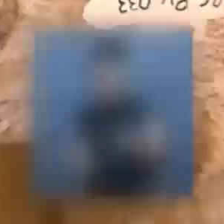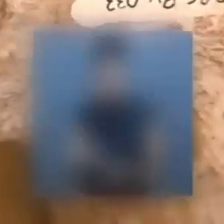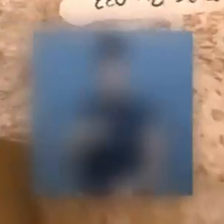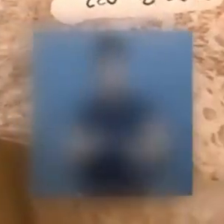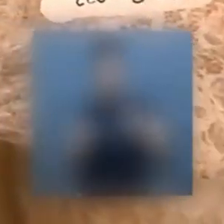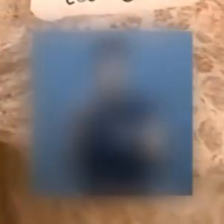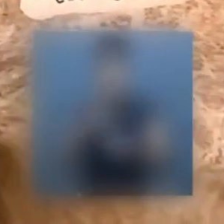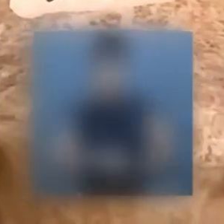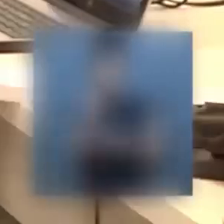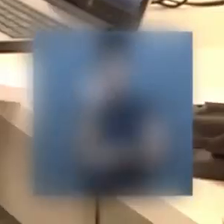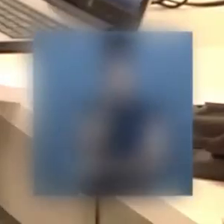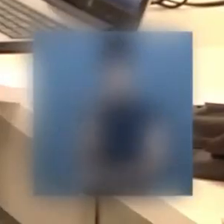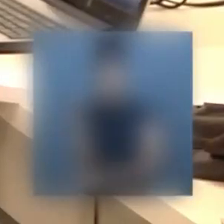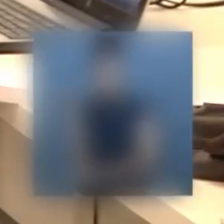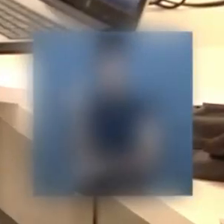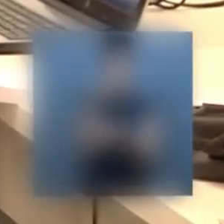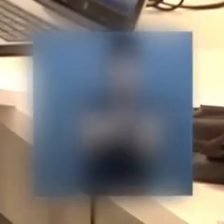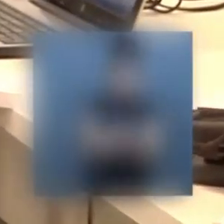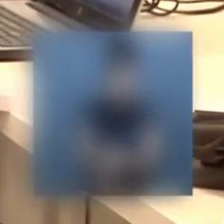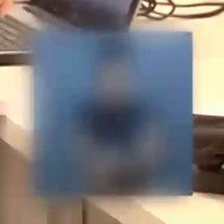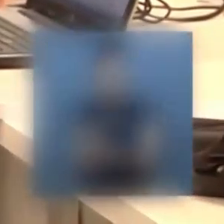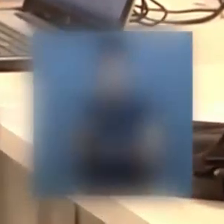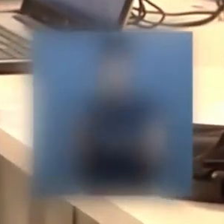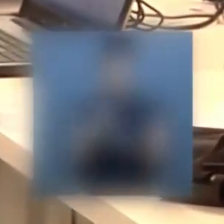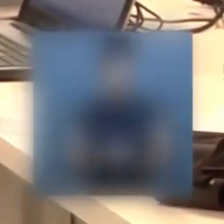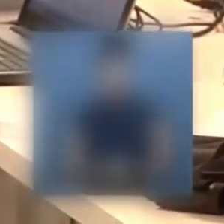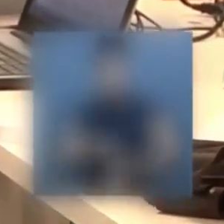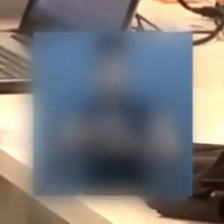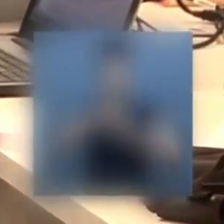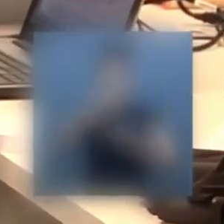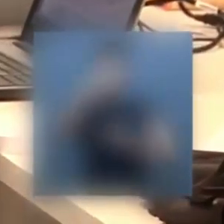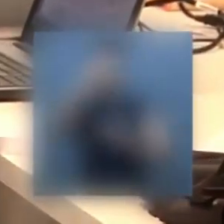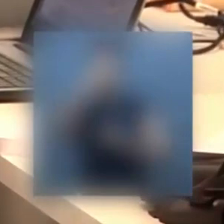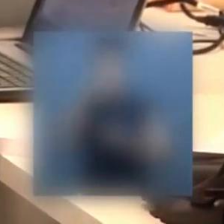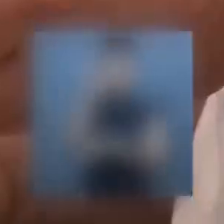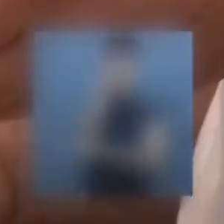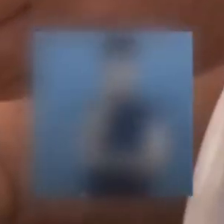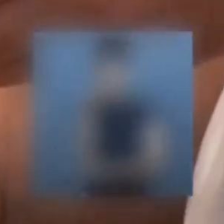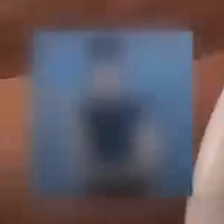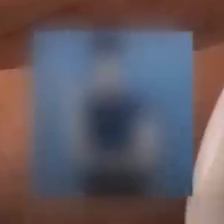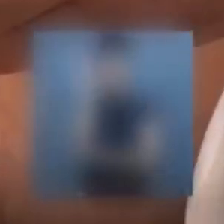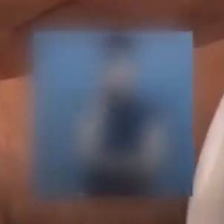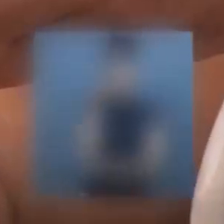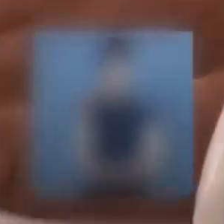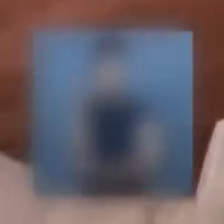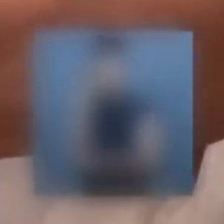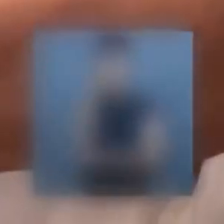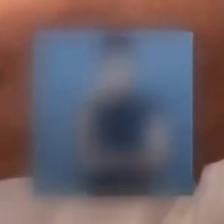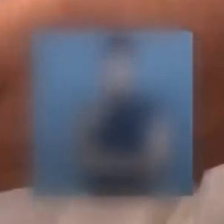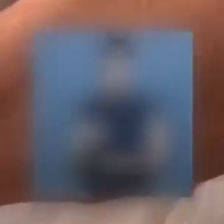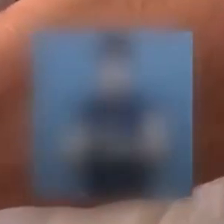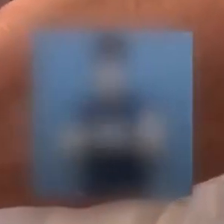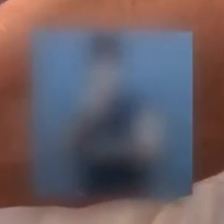años con motivo de una excavación de un dinosaurio y bueno, siempre ha sido una alegría ir para allá